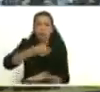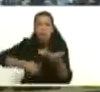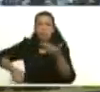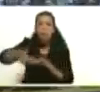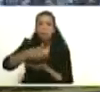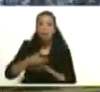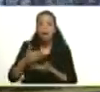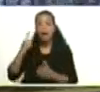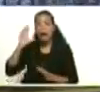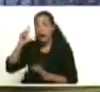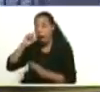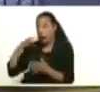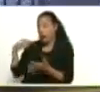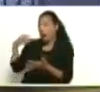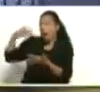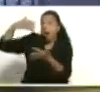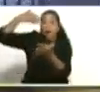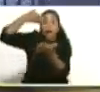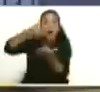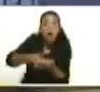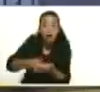transitado un camino